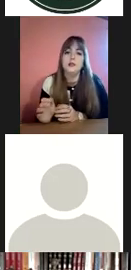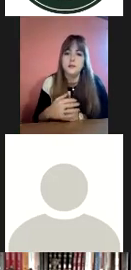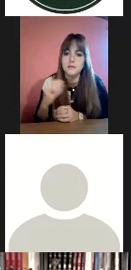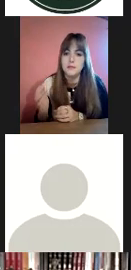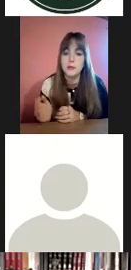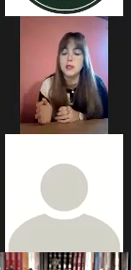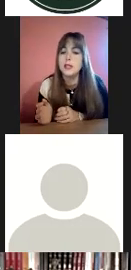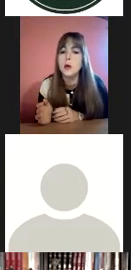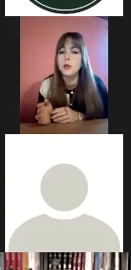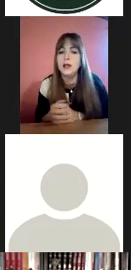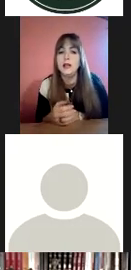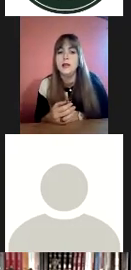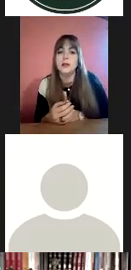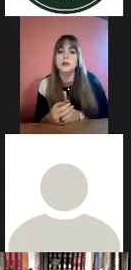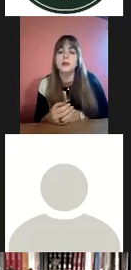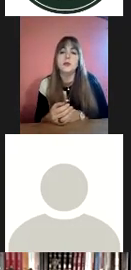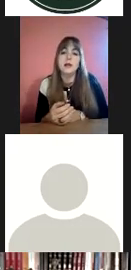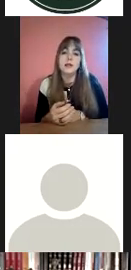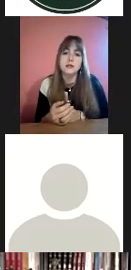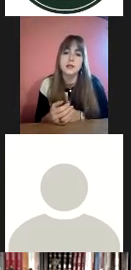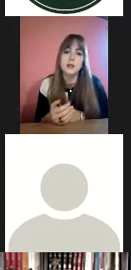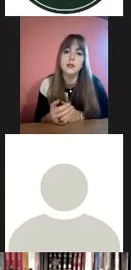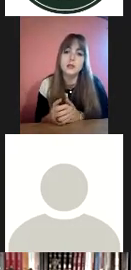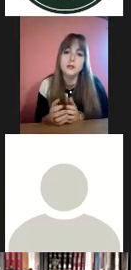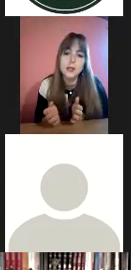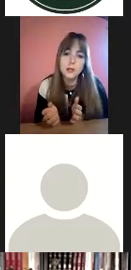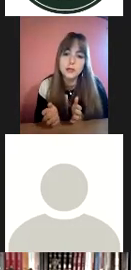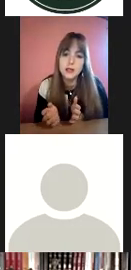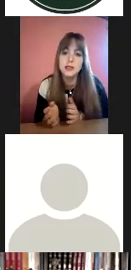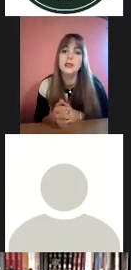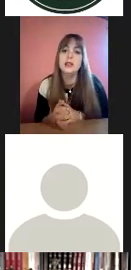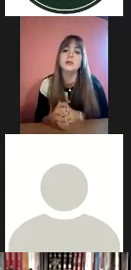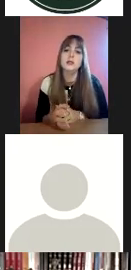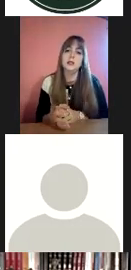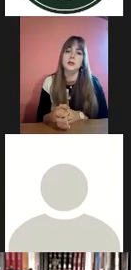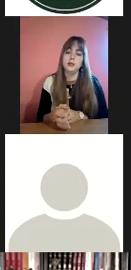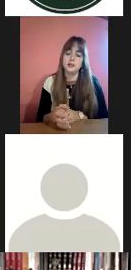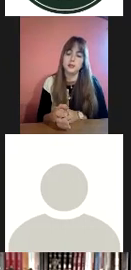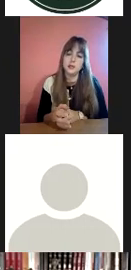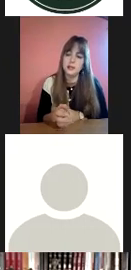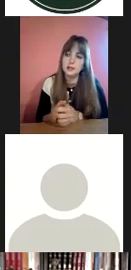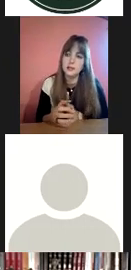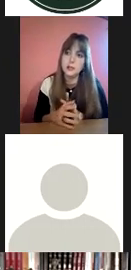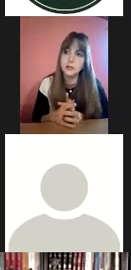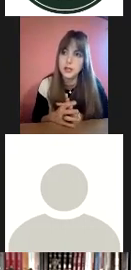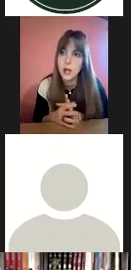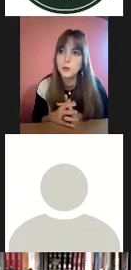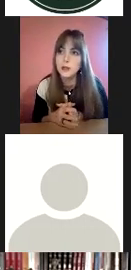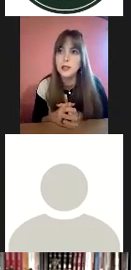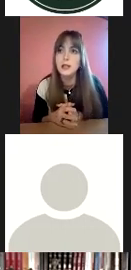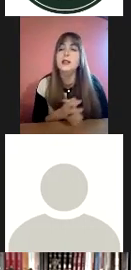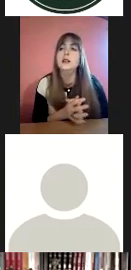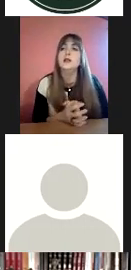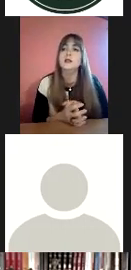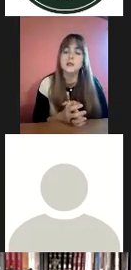ideal, vamos hacia un ideal, personas no humanas en el Código Civil y Comercial y que haya un Ministerio de Derechos Animales. Eso sería un